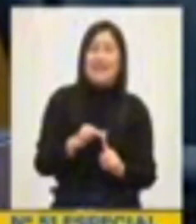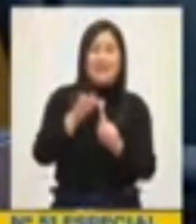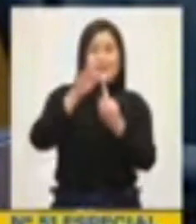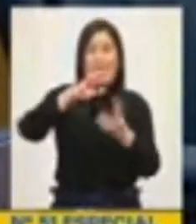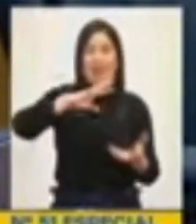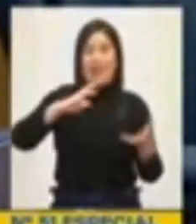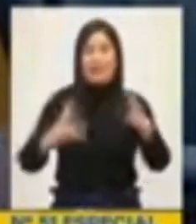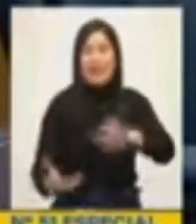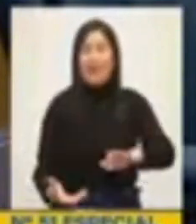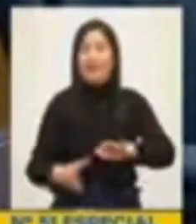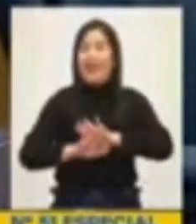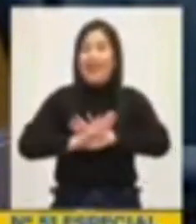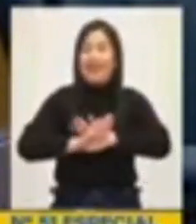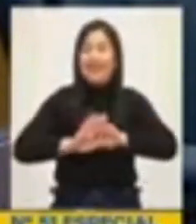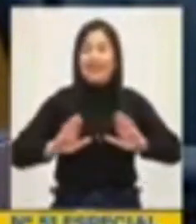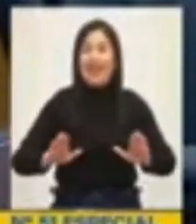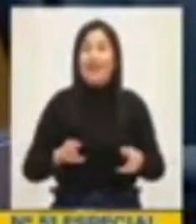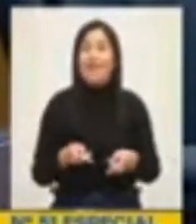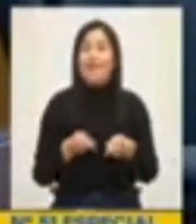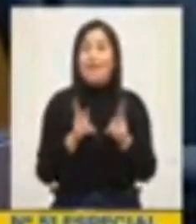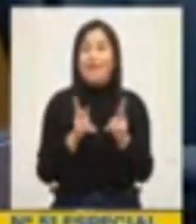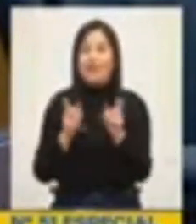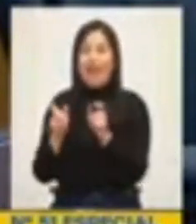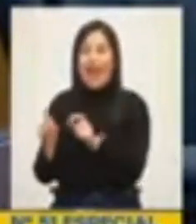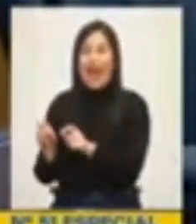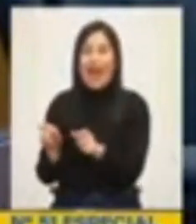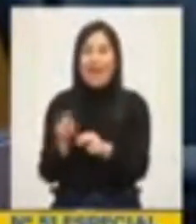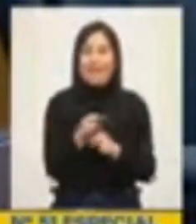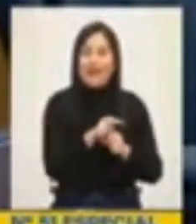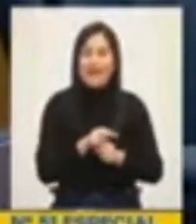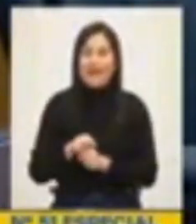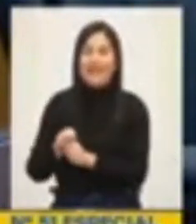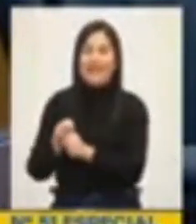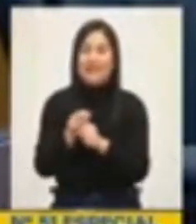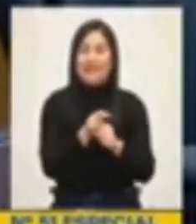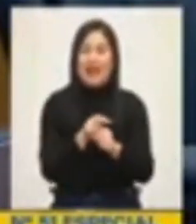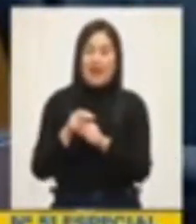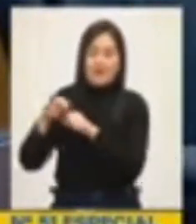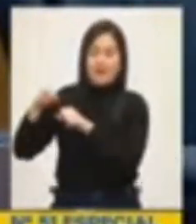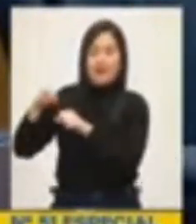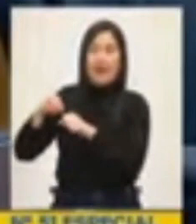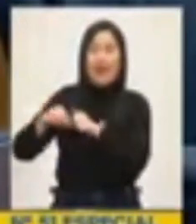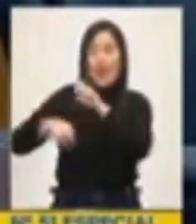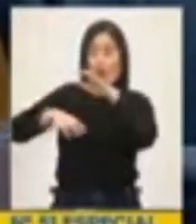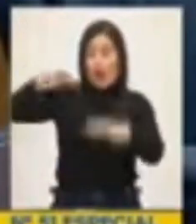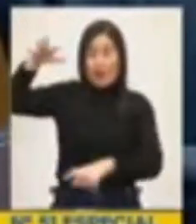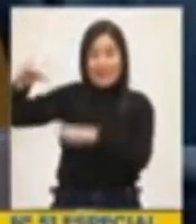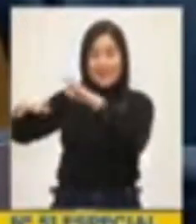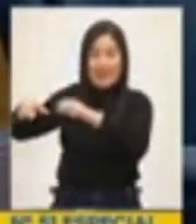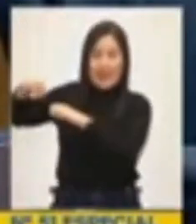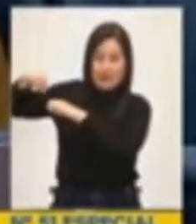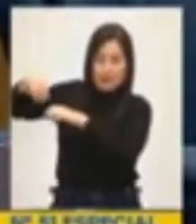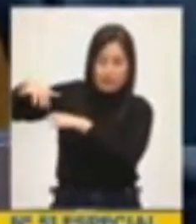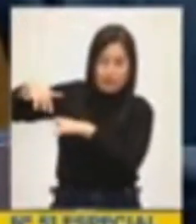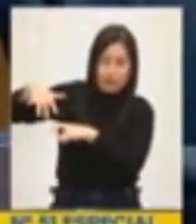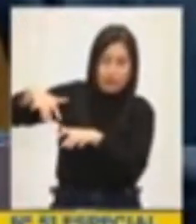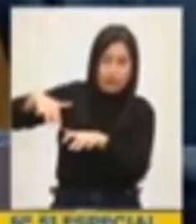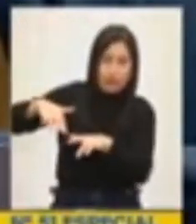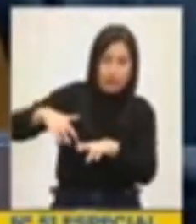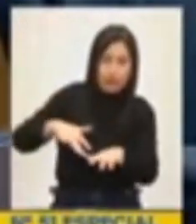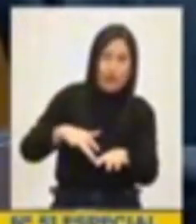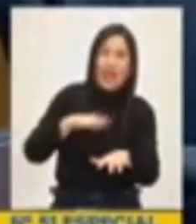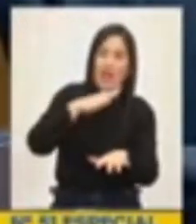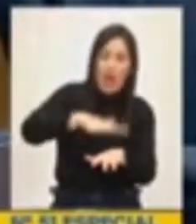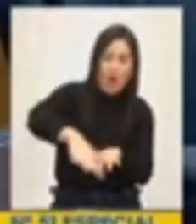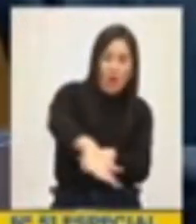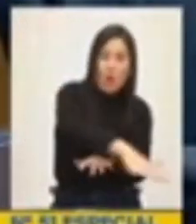que permitía administrar justamente los cauces provenientes desde la cordillera más alta y hacia aguas abajo.